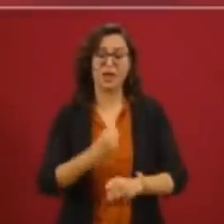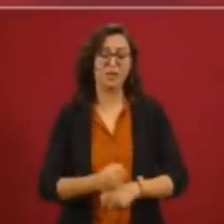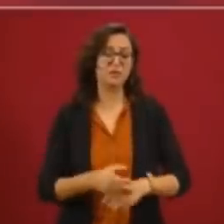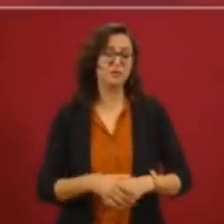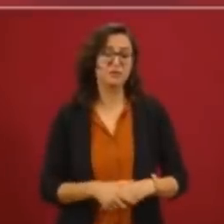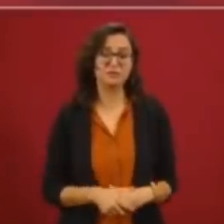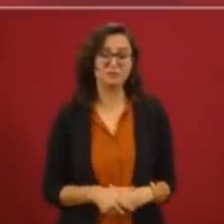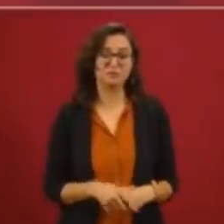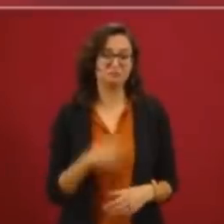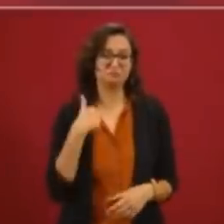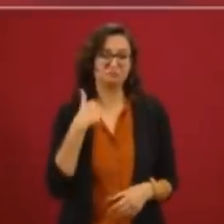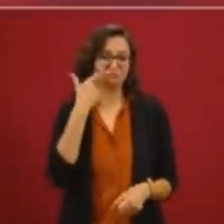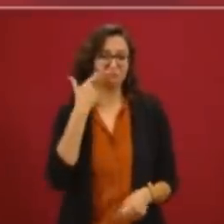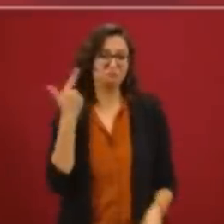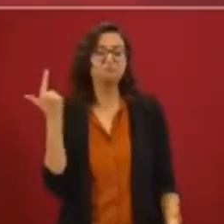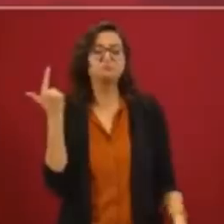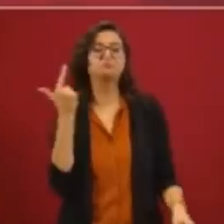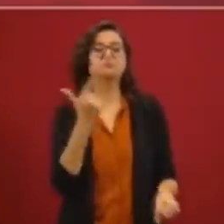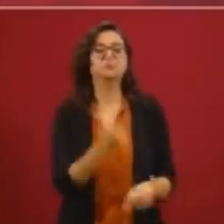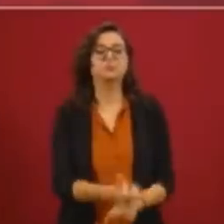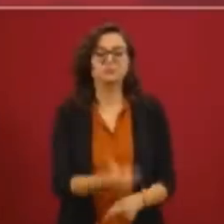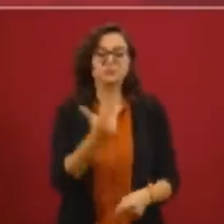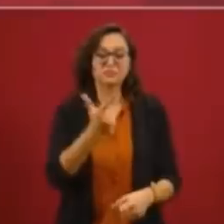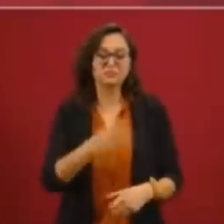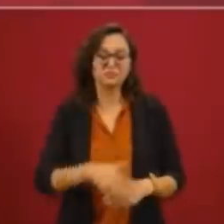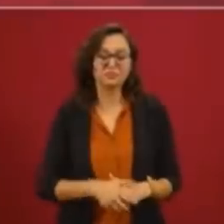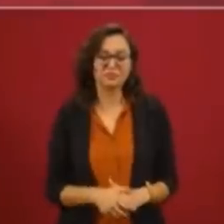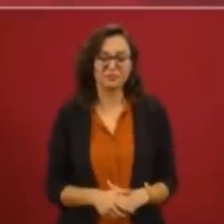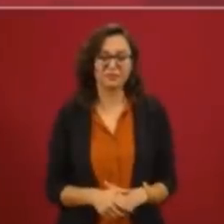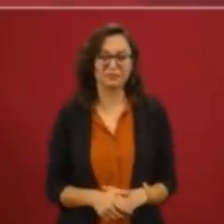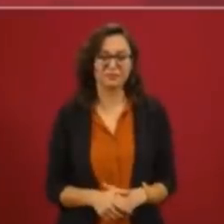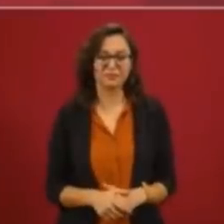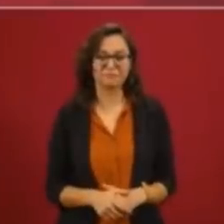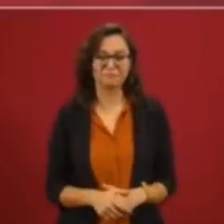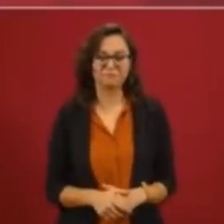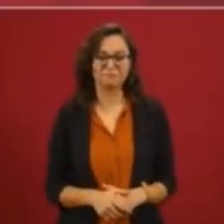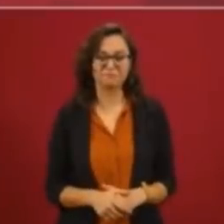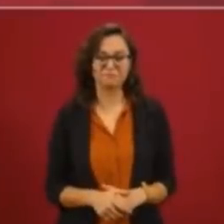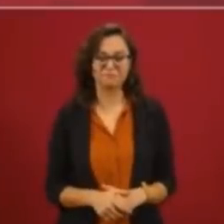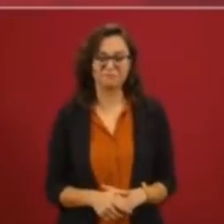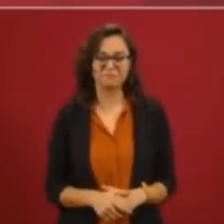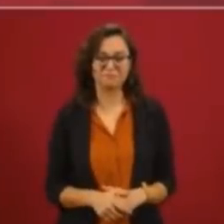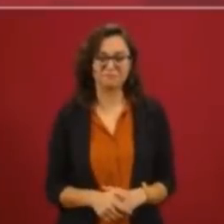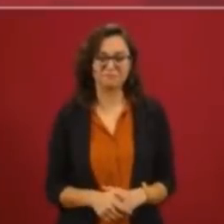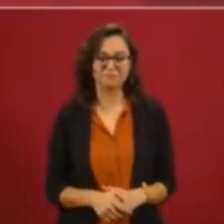desde que se firmó. Lo que pasa que